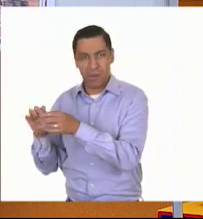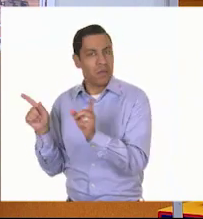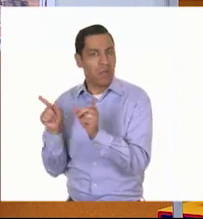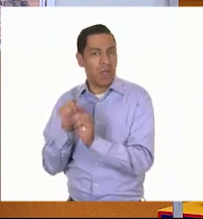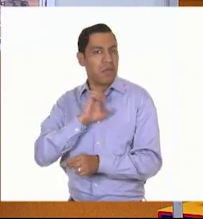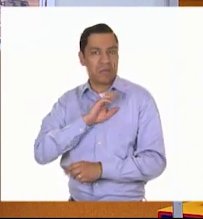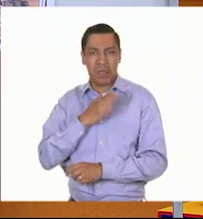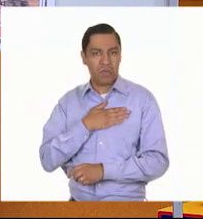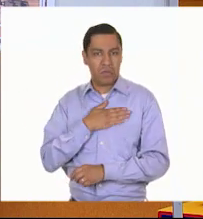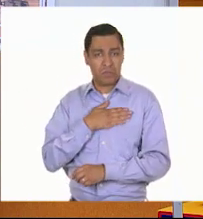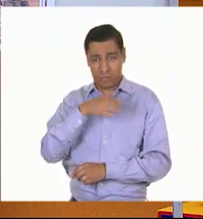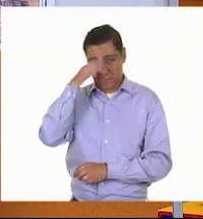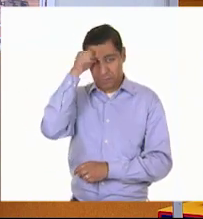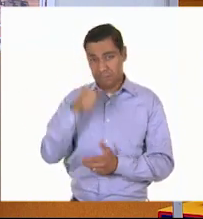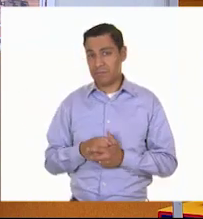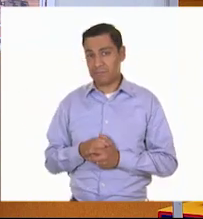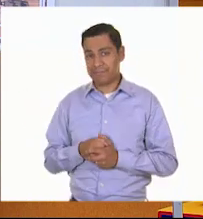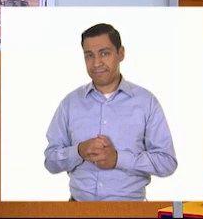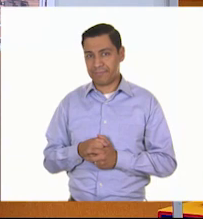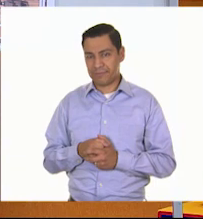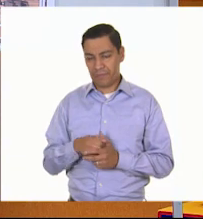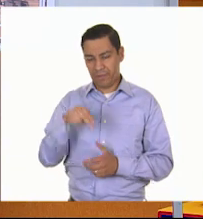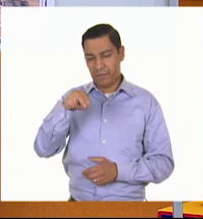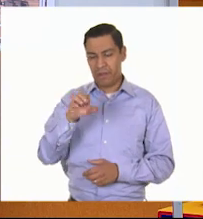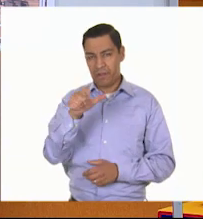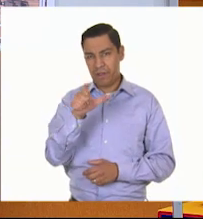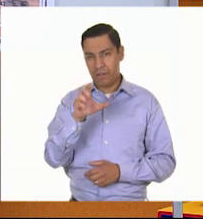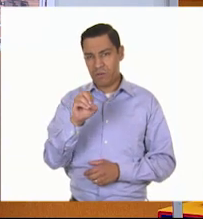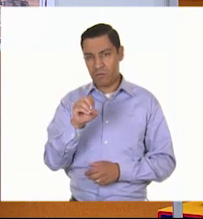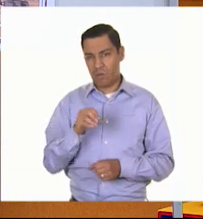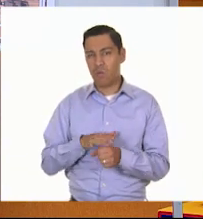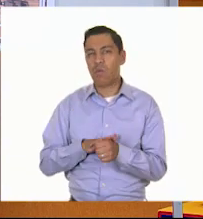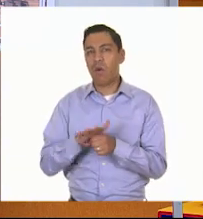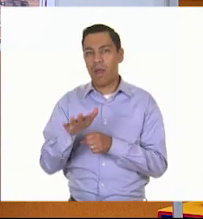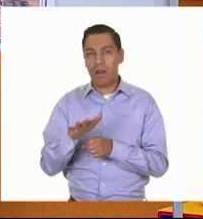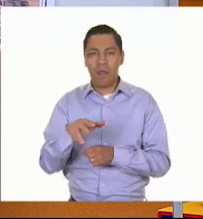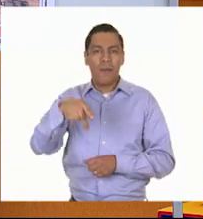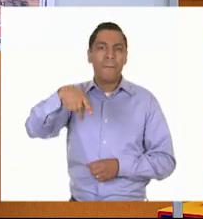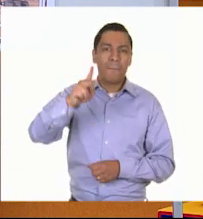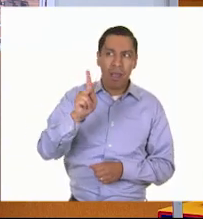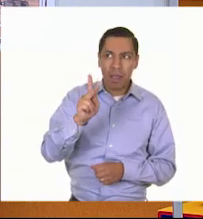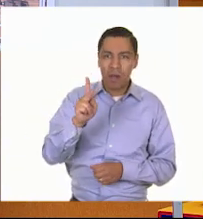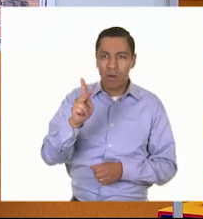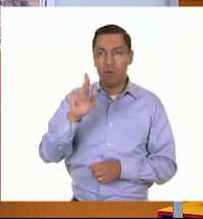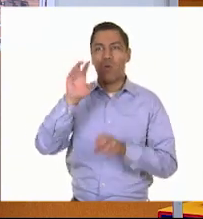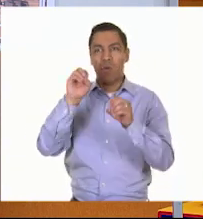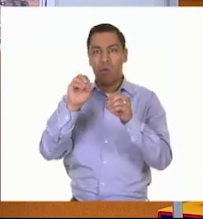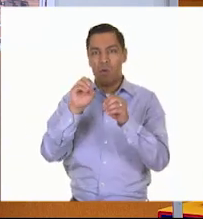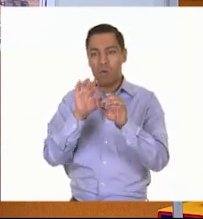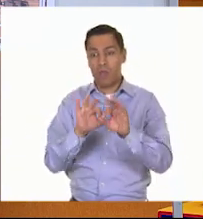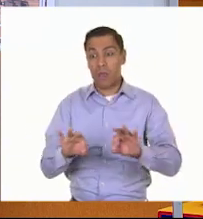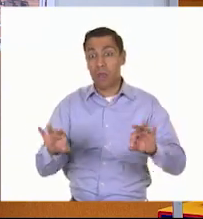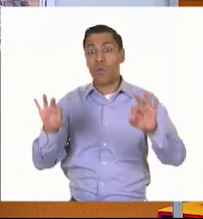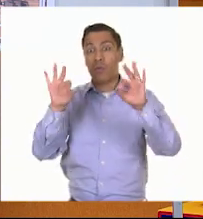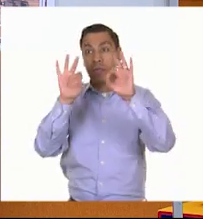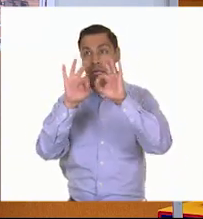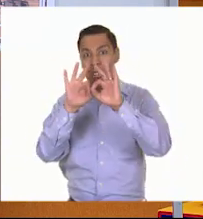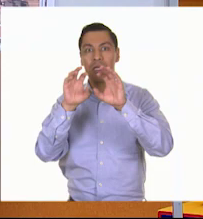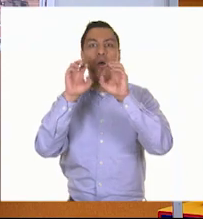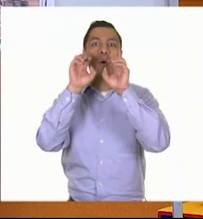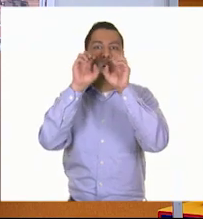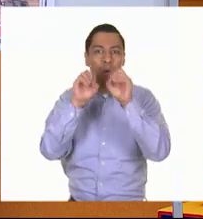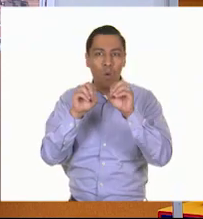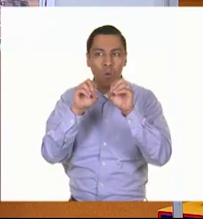vamos a invitar a los niños y a las niñas en casa que realicen en su cuaderno su propio resumen de alguna nota informativa que llame su